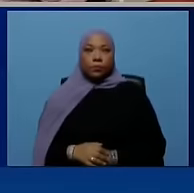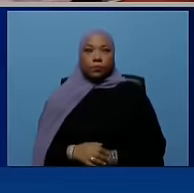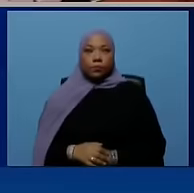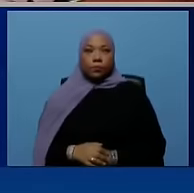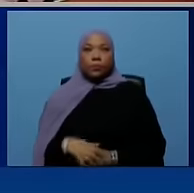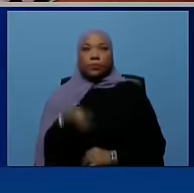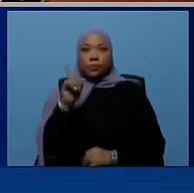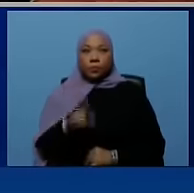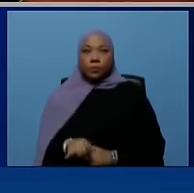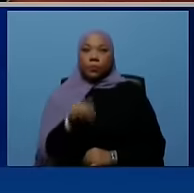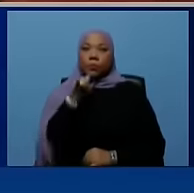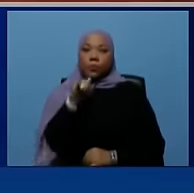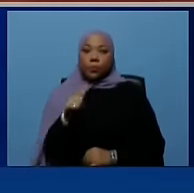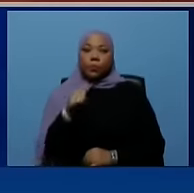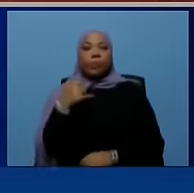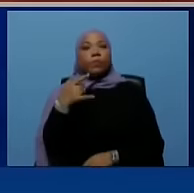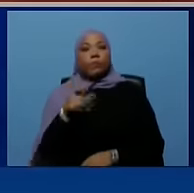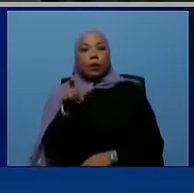Ajá.